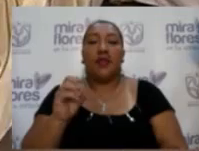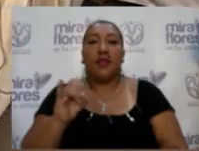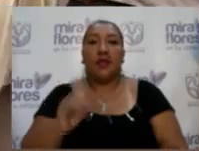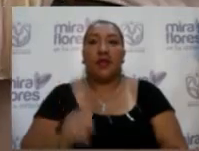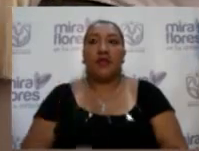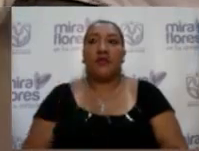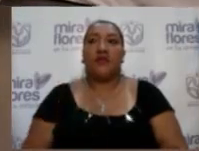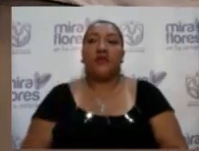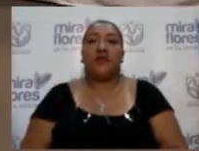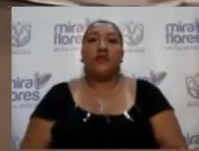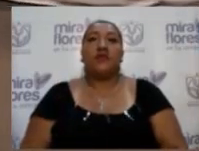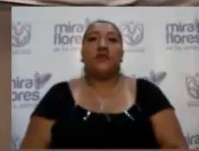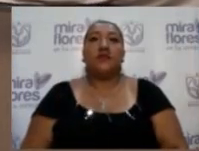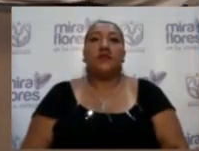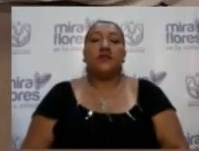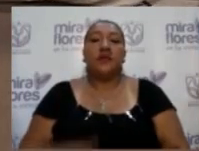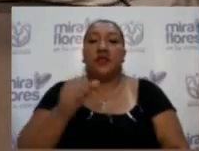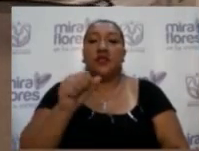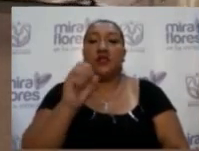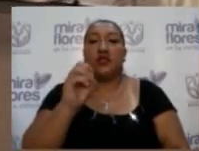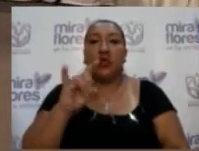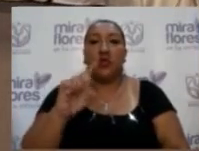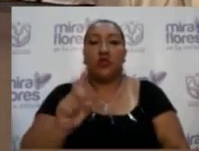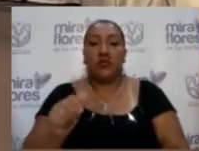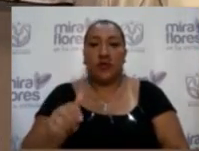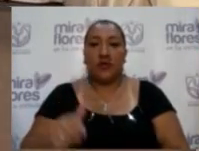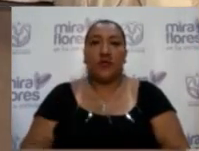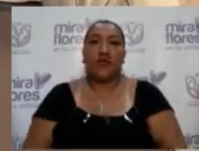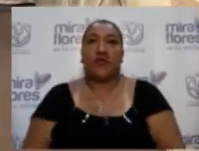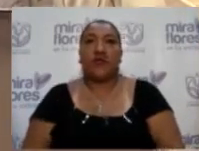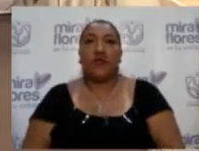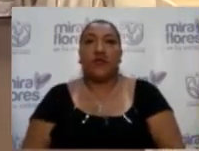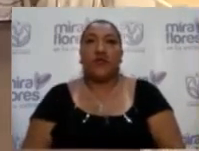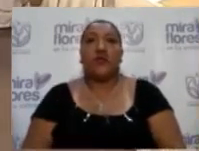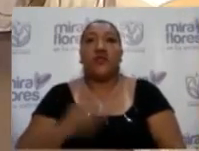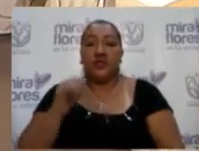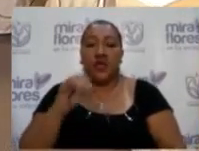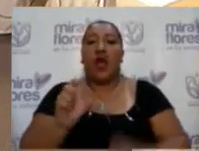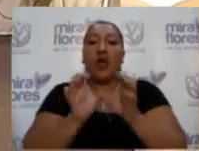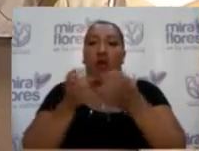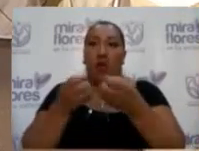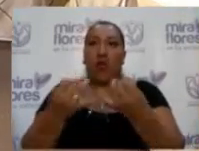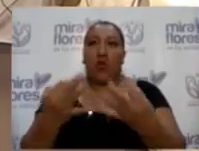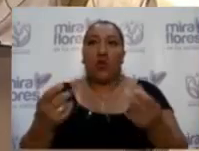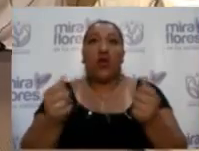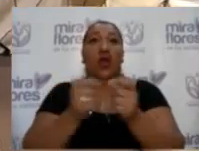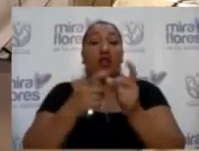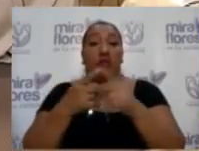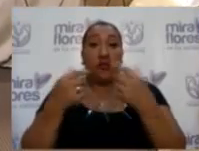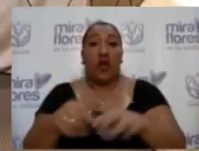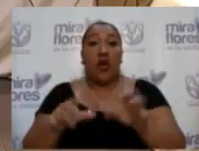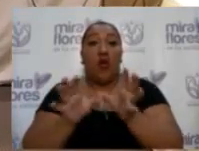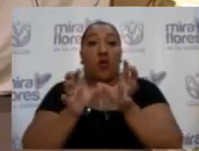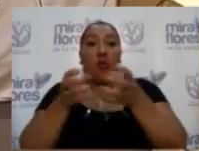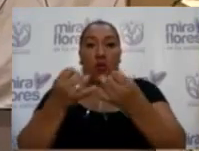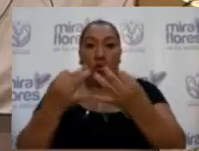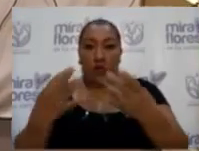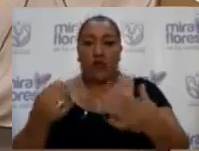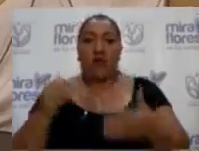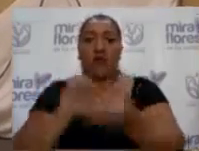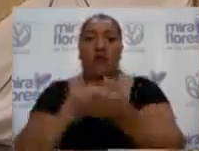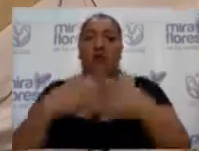Riego. Presente. Señor Alfredo Sousa Locio. Presente. Ay, qué horror, señor alcalde. Con el quórum reglamentario damos por